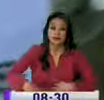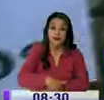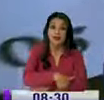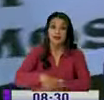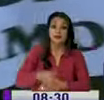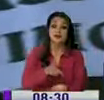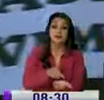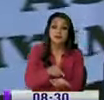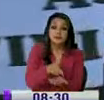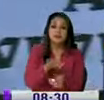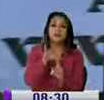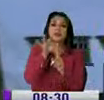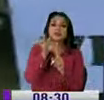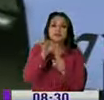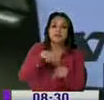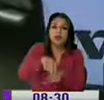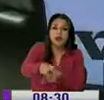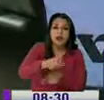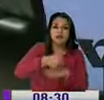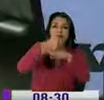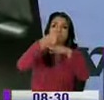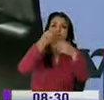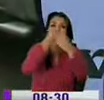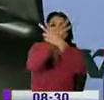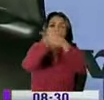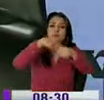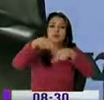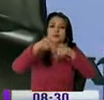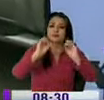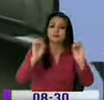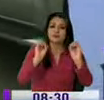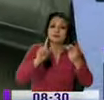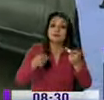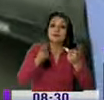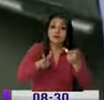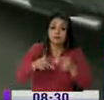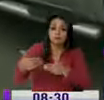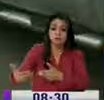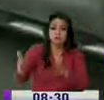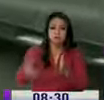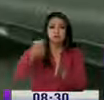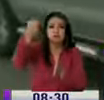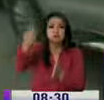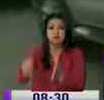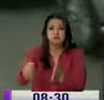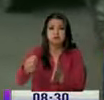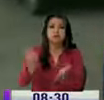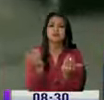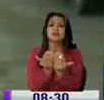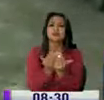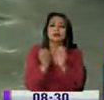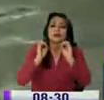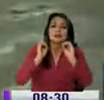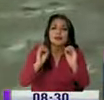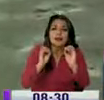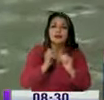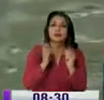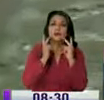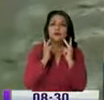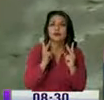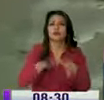ingreso principal para la Agencia Nacional de Tránsito. Adicionalmente, no tenemos un contenedor frente a la Agencia Nacional de Tránsito. Usted podrá ver,